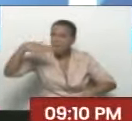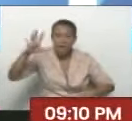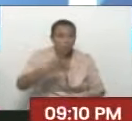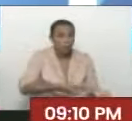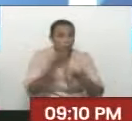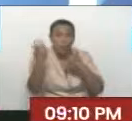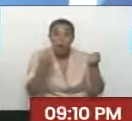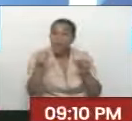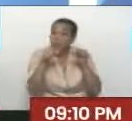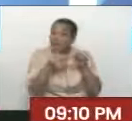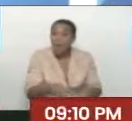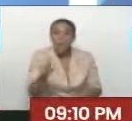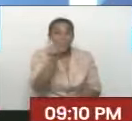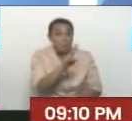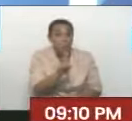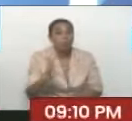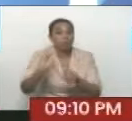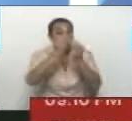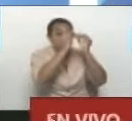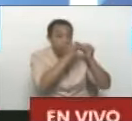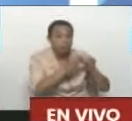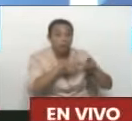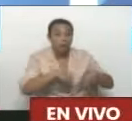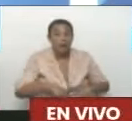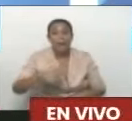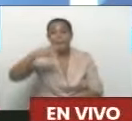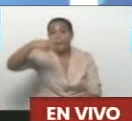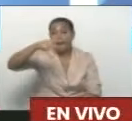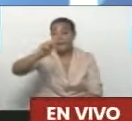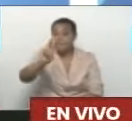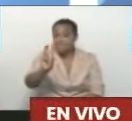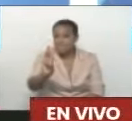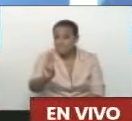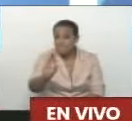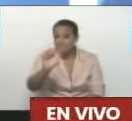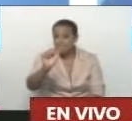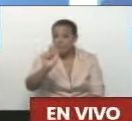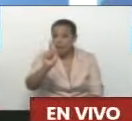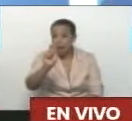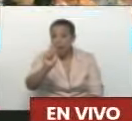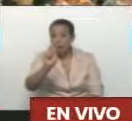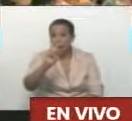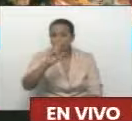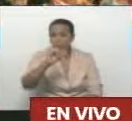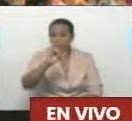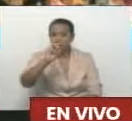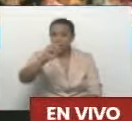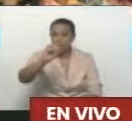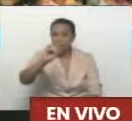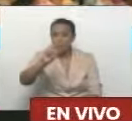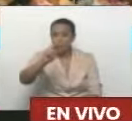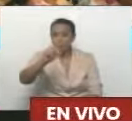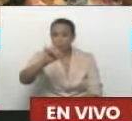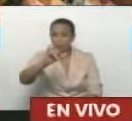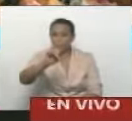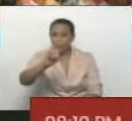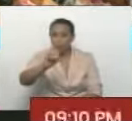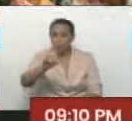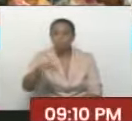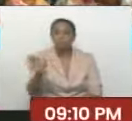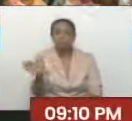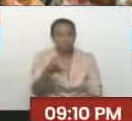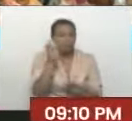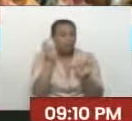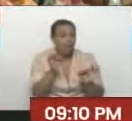se han quedado aquí y están recuperando el patrimonio cultural de Venezuela, nuestro patrimonio. Así que